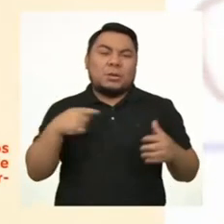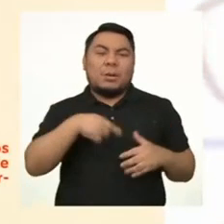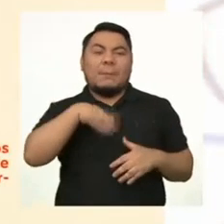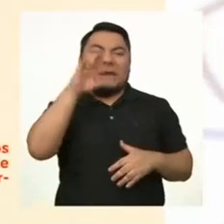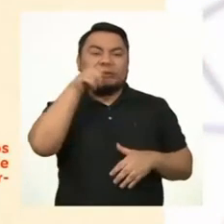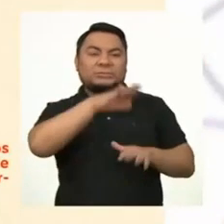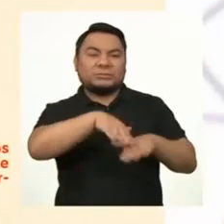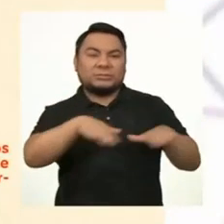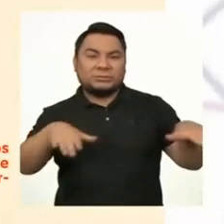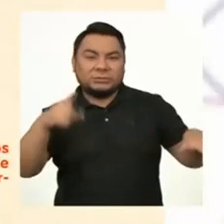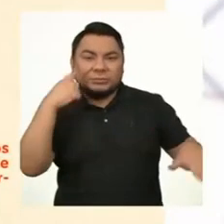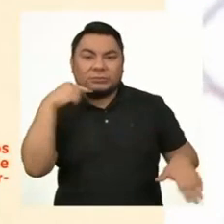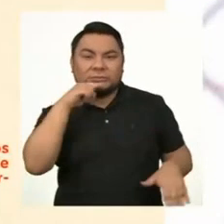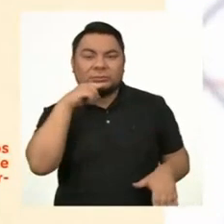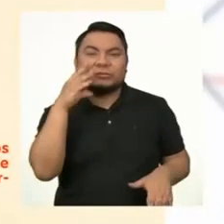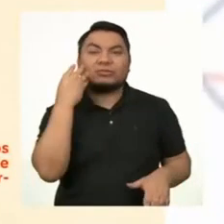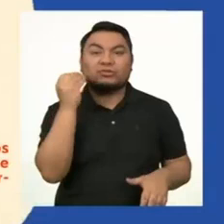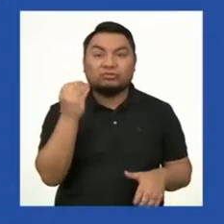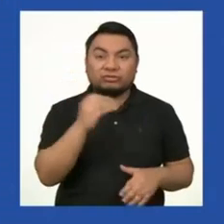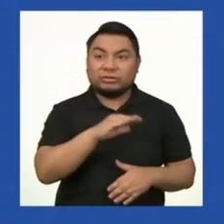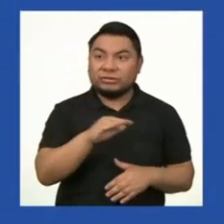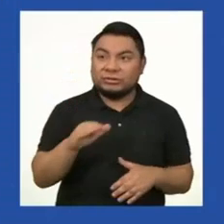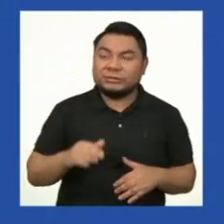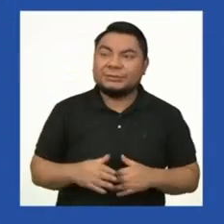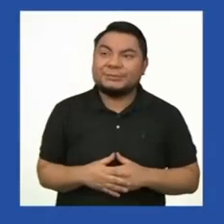niños, niñas y adolescentes.